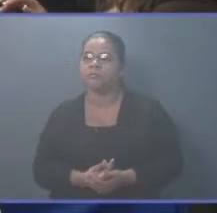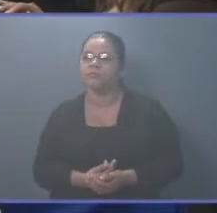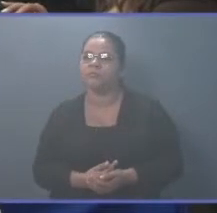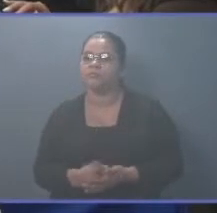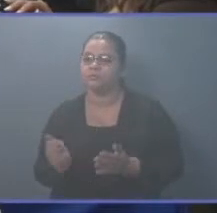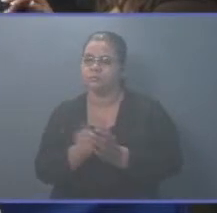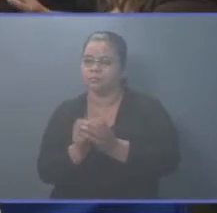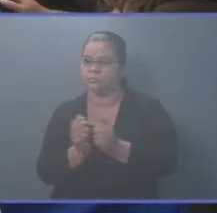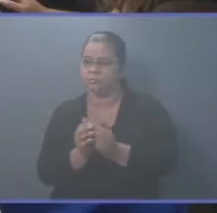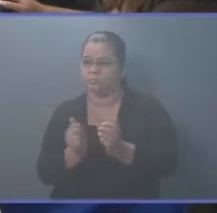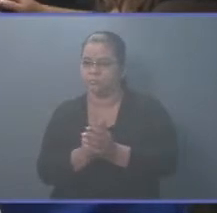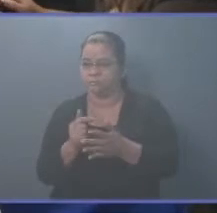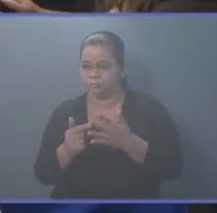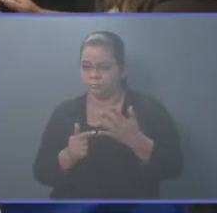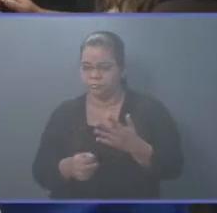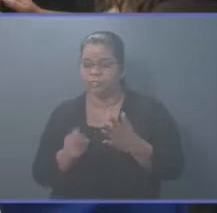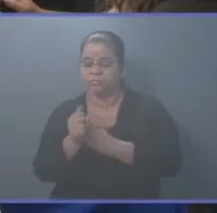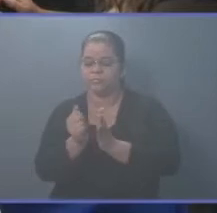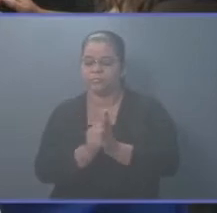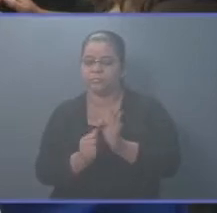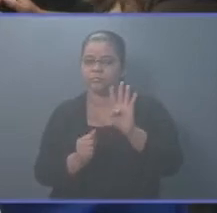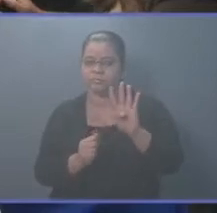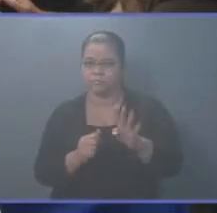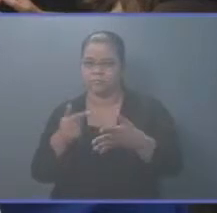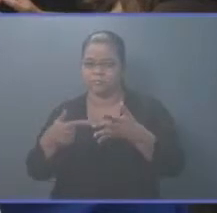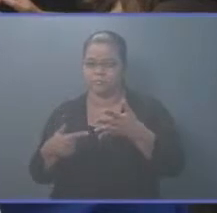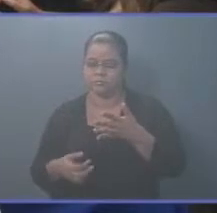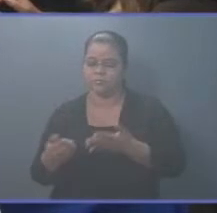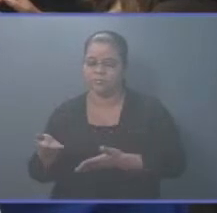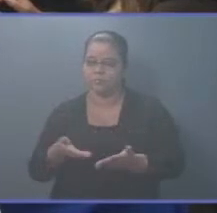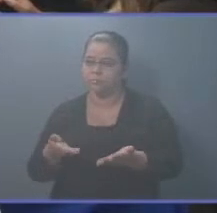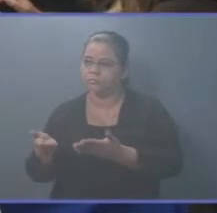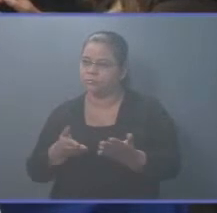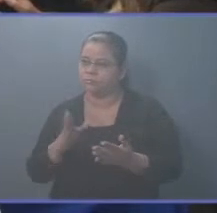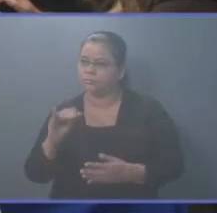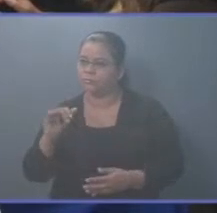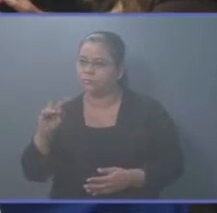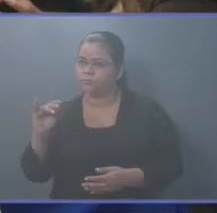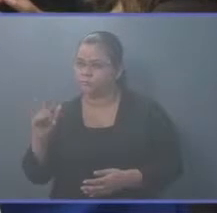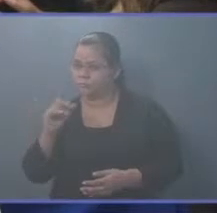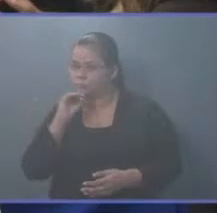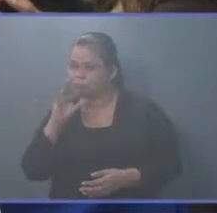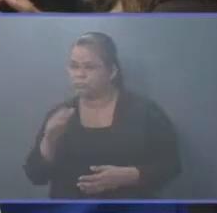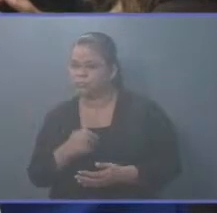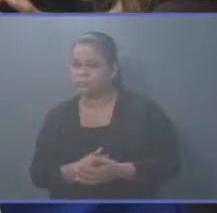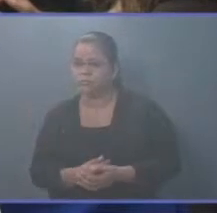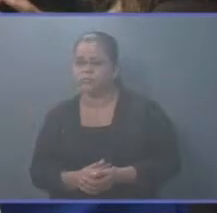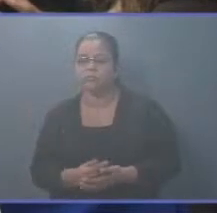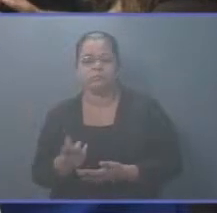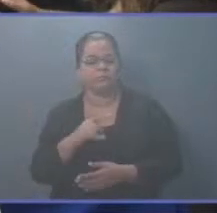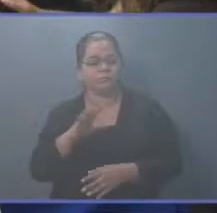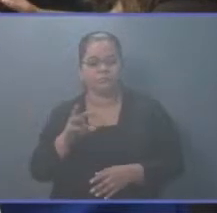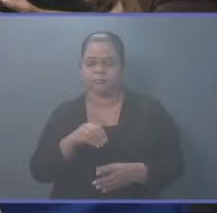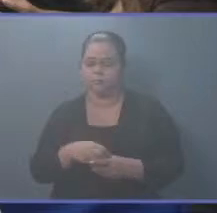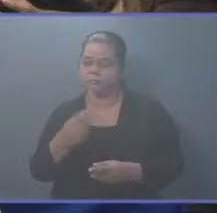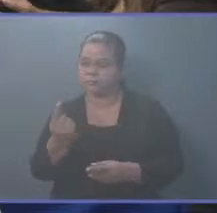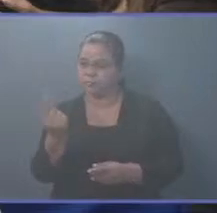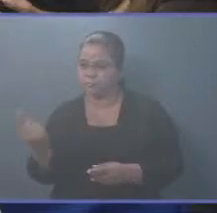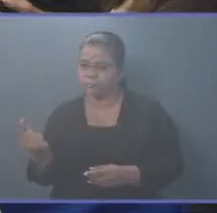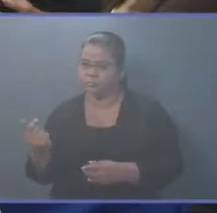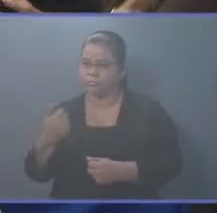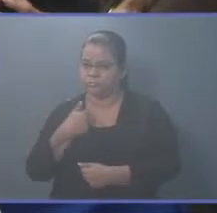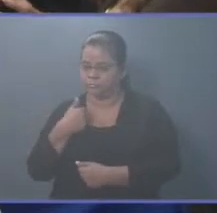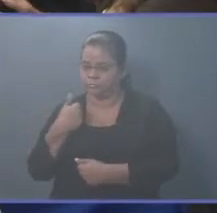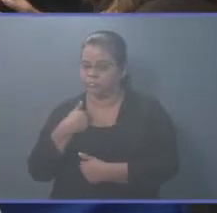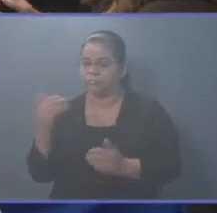ley, en vista de que el artículo 4 de la Ley de Servicio Civil excluye de la carrera administrativa al personal tanto de la Fuerza